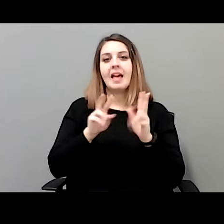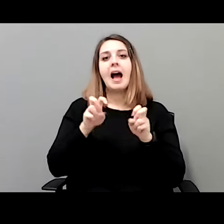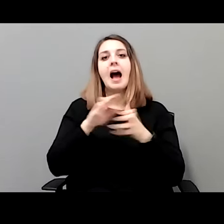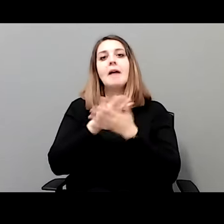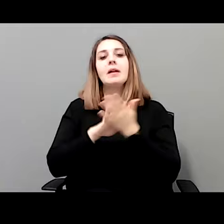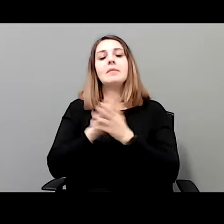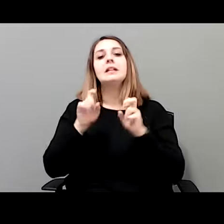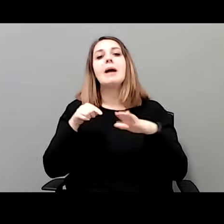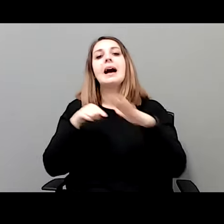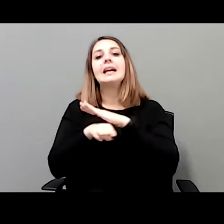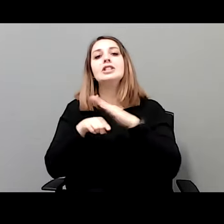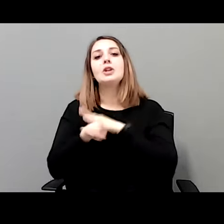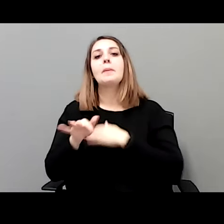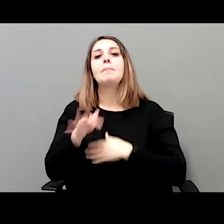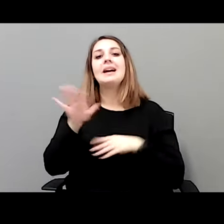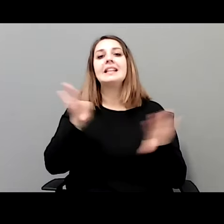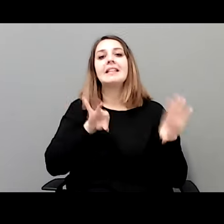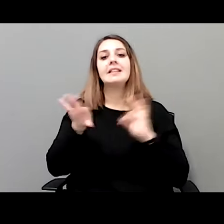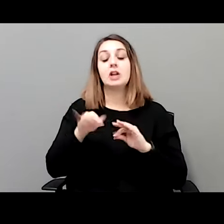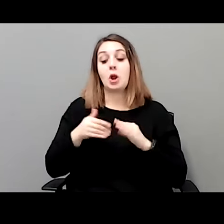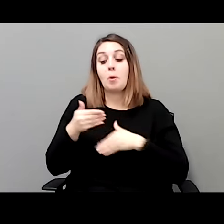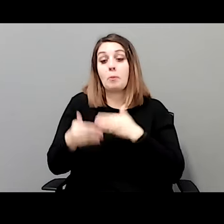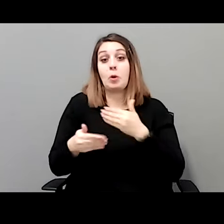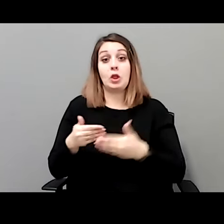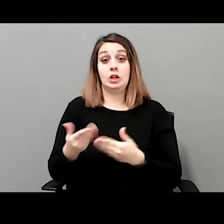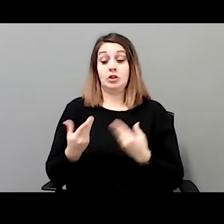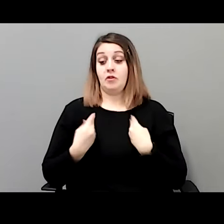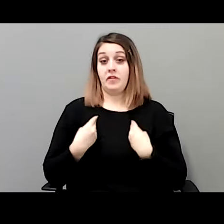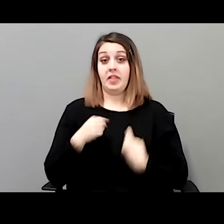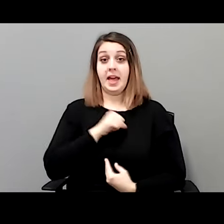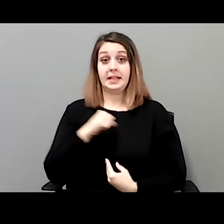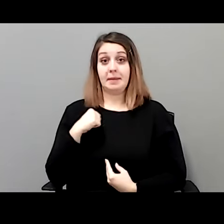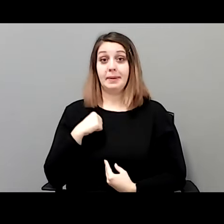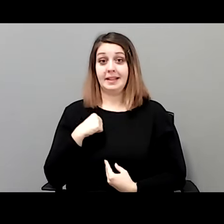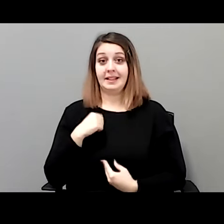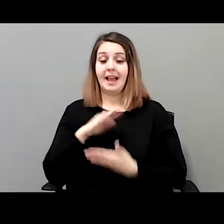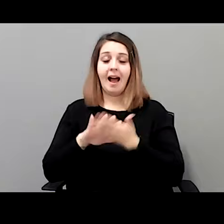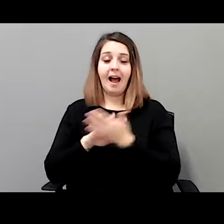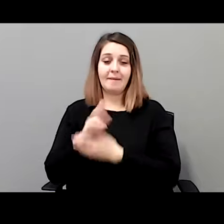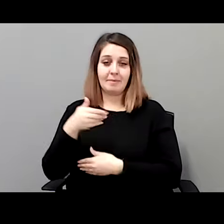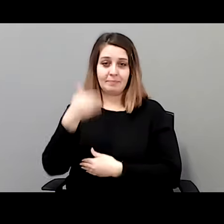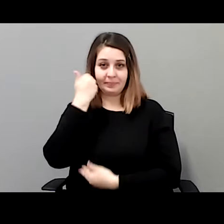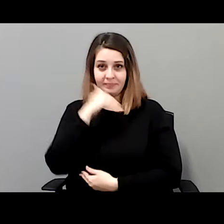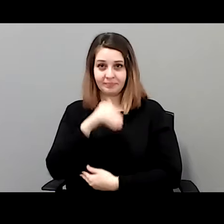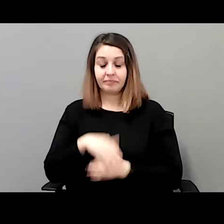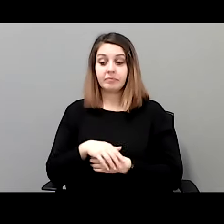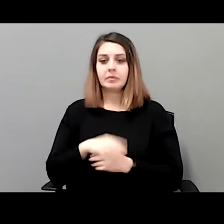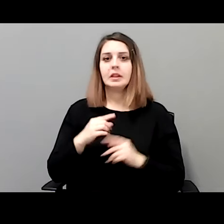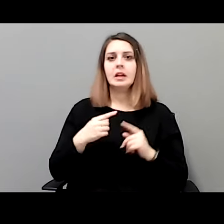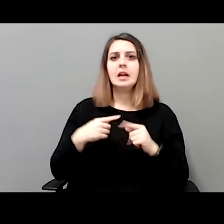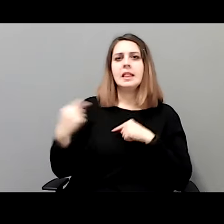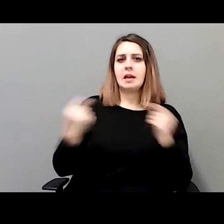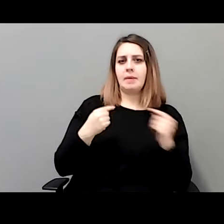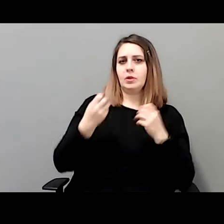las decisiones del propio proceso de la vida independiente. El nivel del debate será